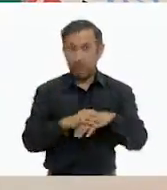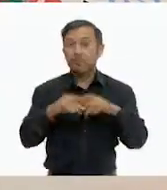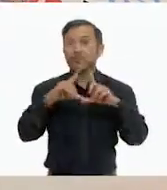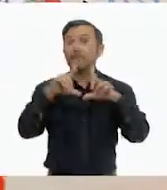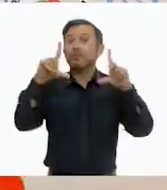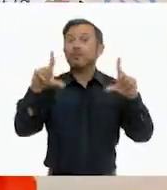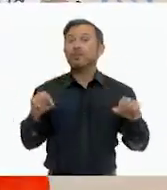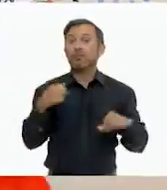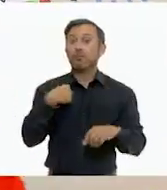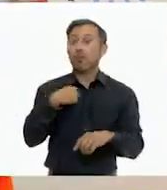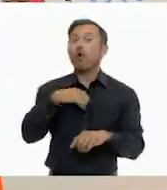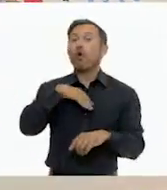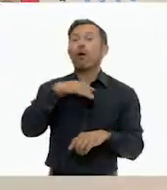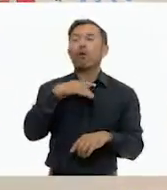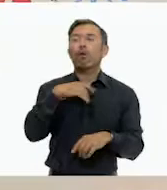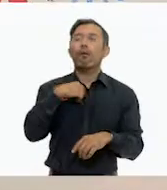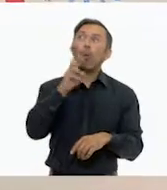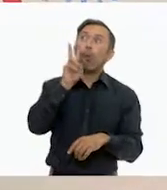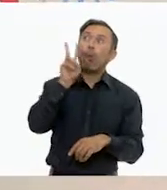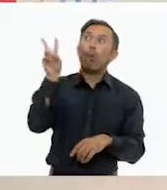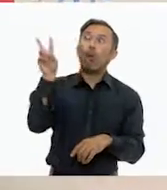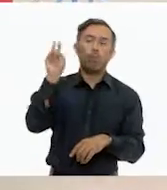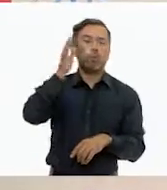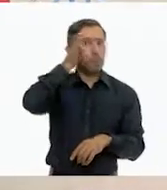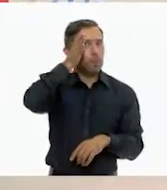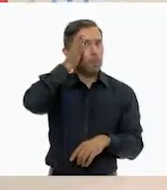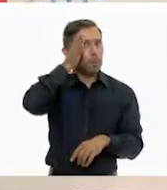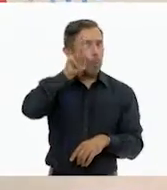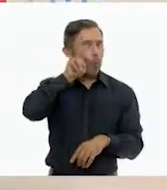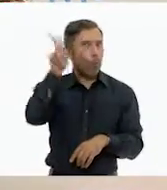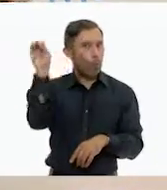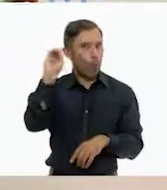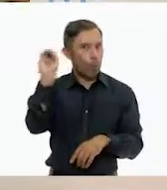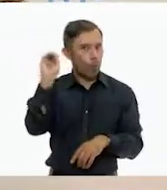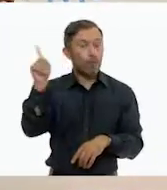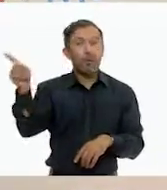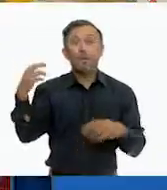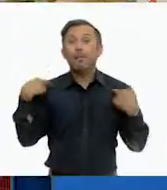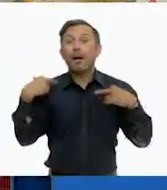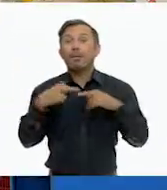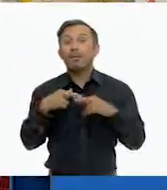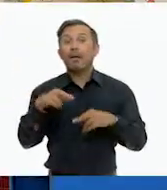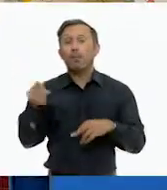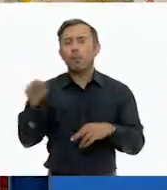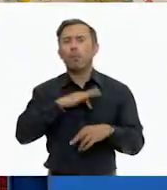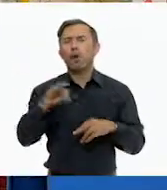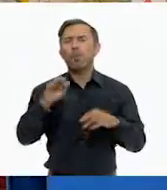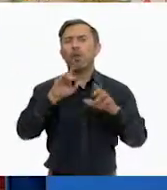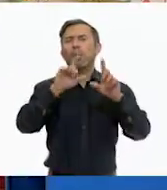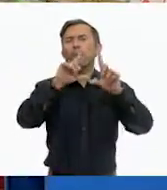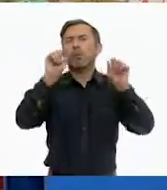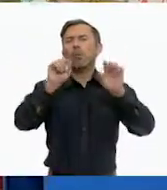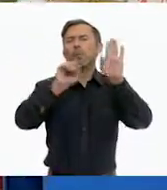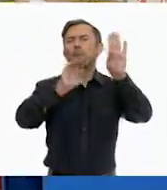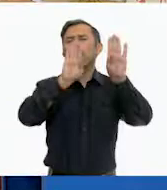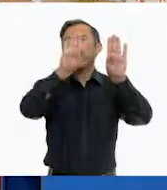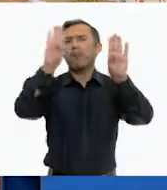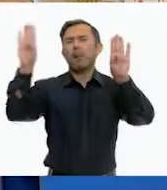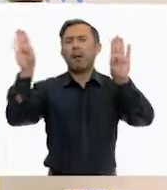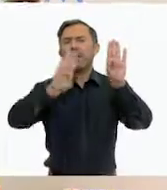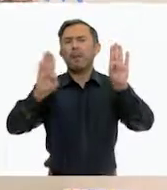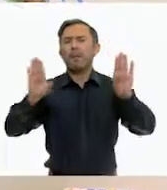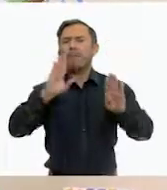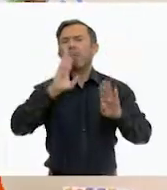viendo. La maestra Alma Lidia está colocando las tarjetas en desorden y yo voy a irlas